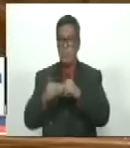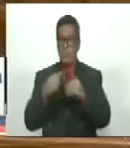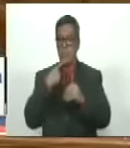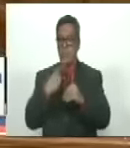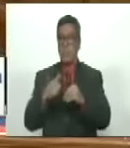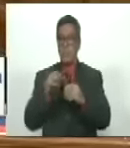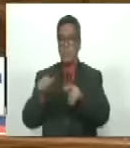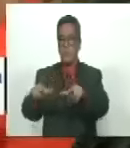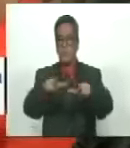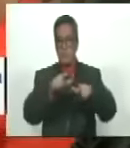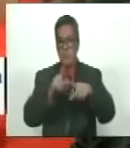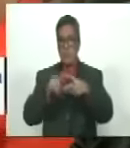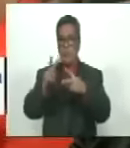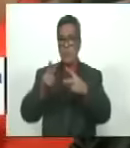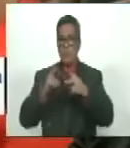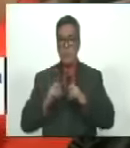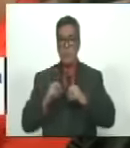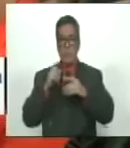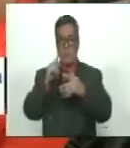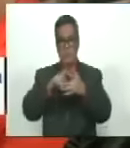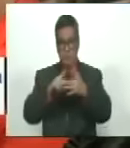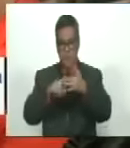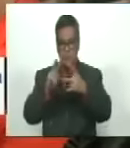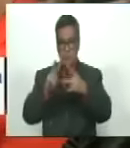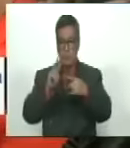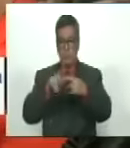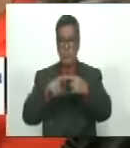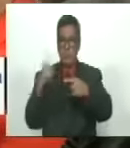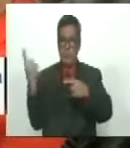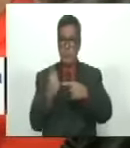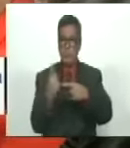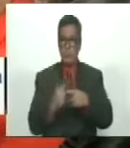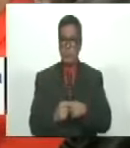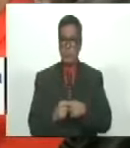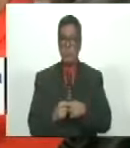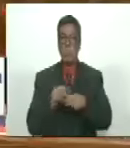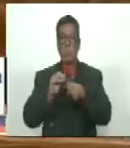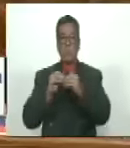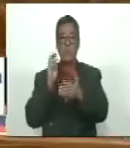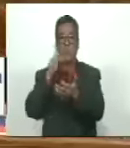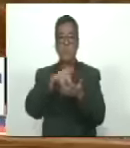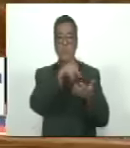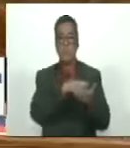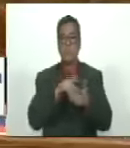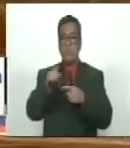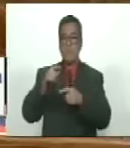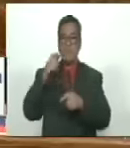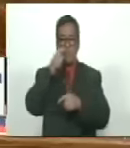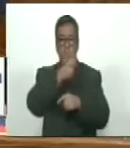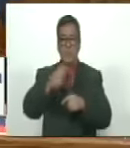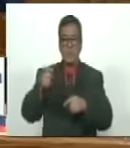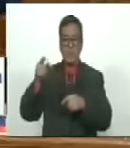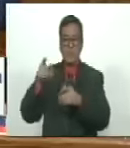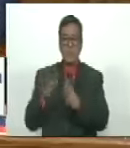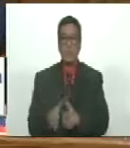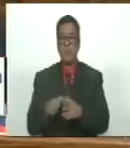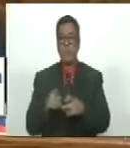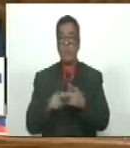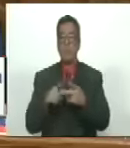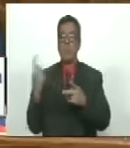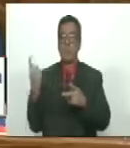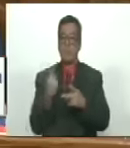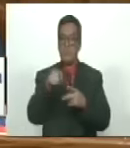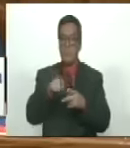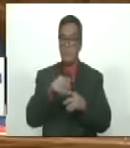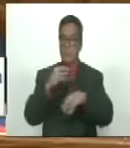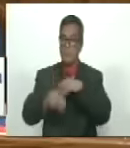no dice, la soberanía se ejerce de dos formas: directamente a través de los mecanismos de participación, como es el poder popular, pero